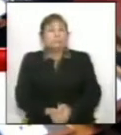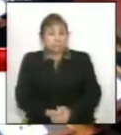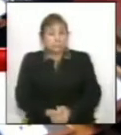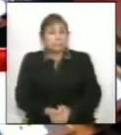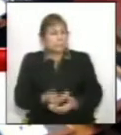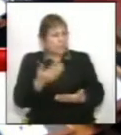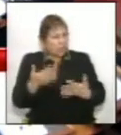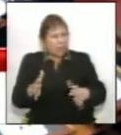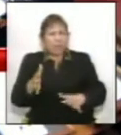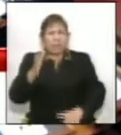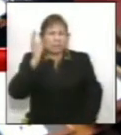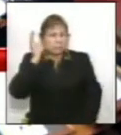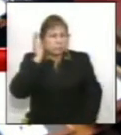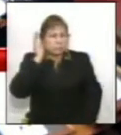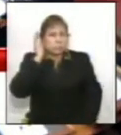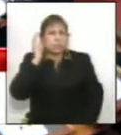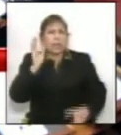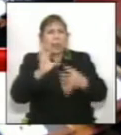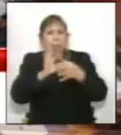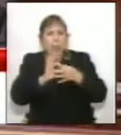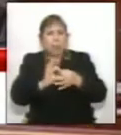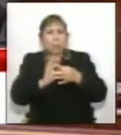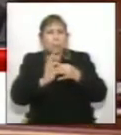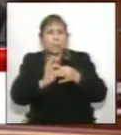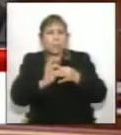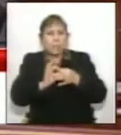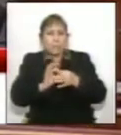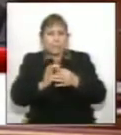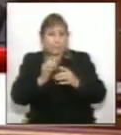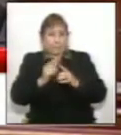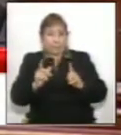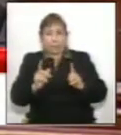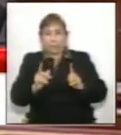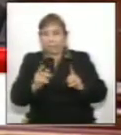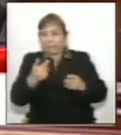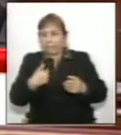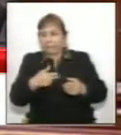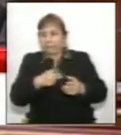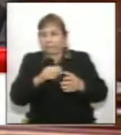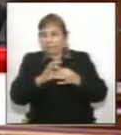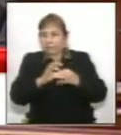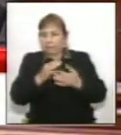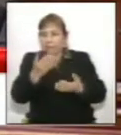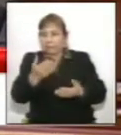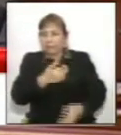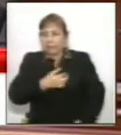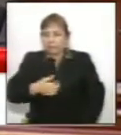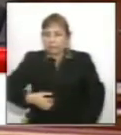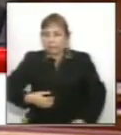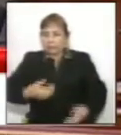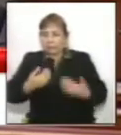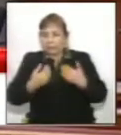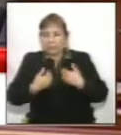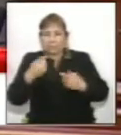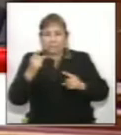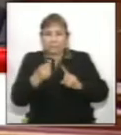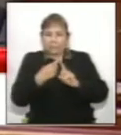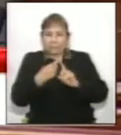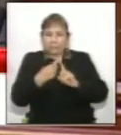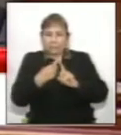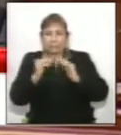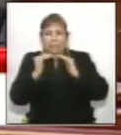escuchado el llamado a la unidad, pero para que exista unidad, señor presidente, primero debemos ser tratados